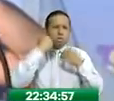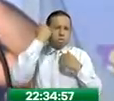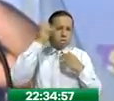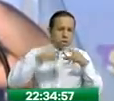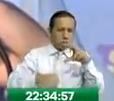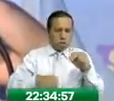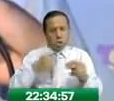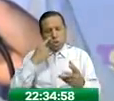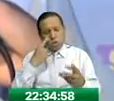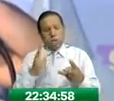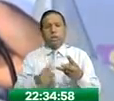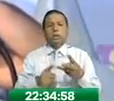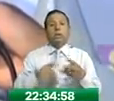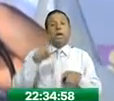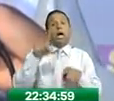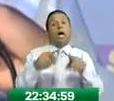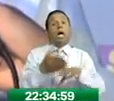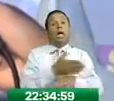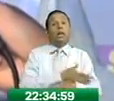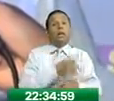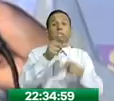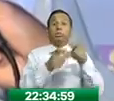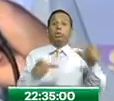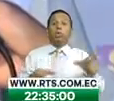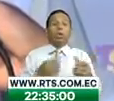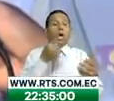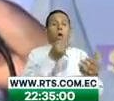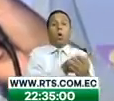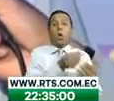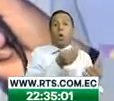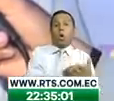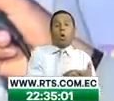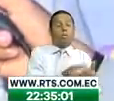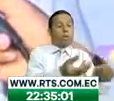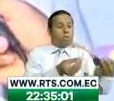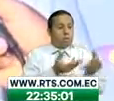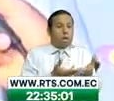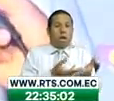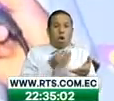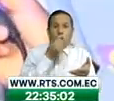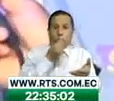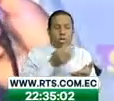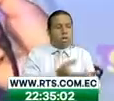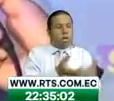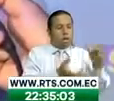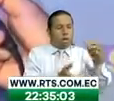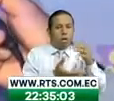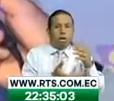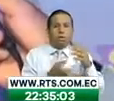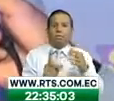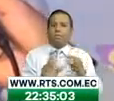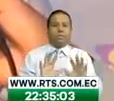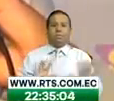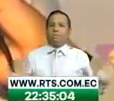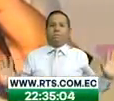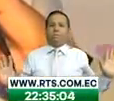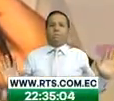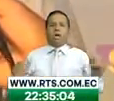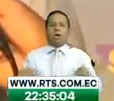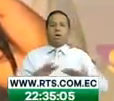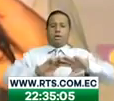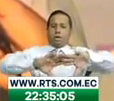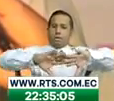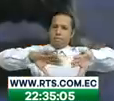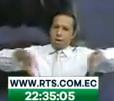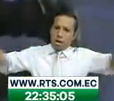Nuestros clientes compraban en el bar y recibían la mercadería por el mismo staff que teníamos. Ahora se ha generado una zona de compra y una zona